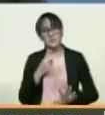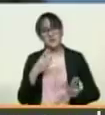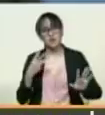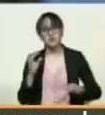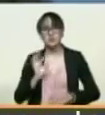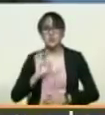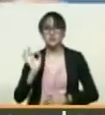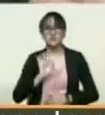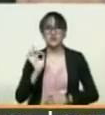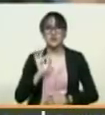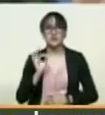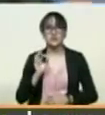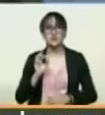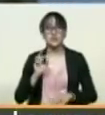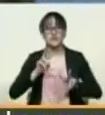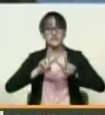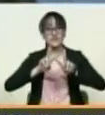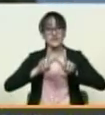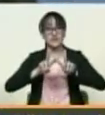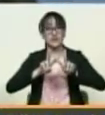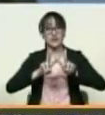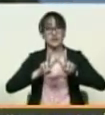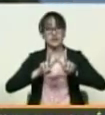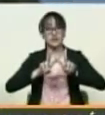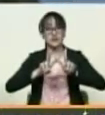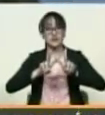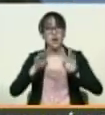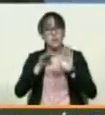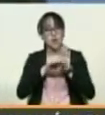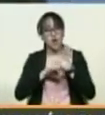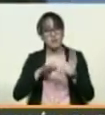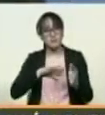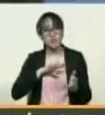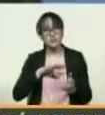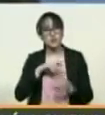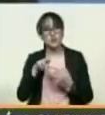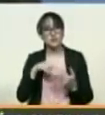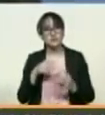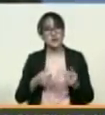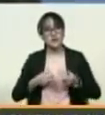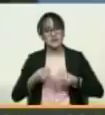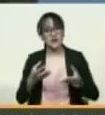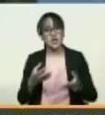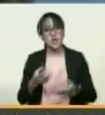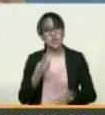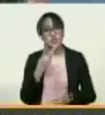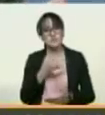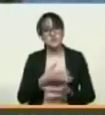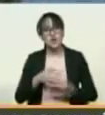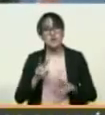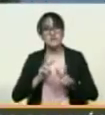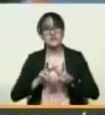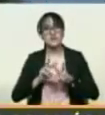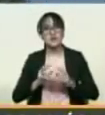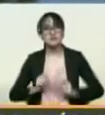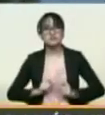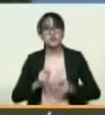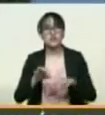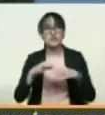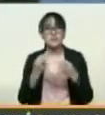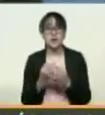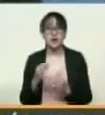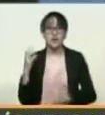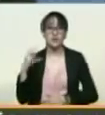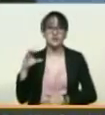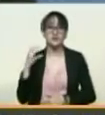28% de las viviendas de la Gran Misión Vivienda de Venezuela, que es un programa de la revolución que ha entregado 2 millones de viviendas, se le han otorgado a familias